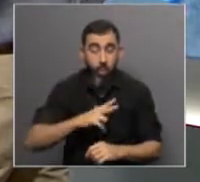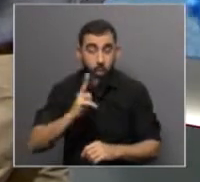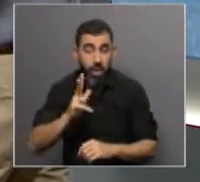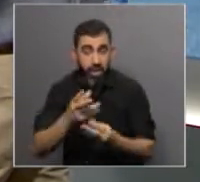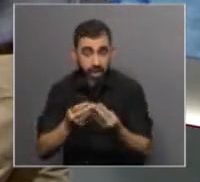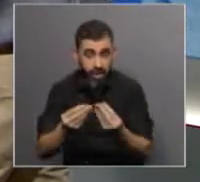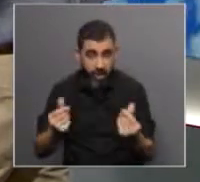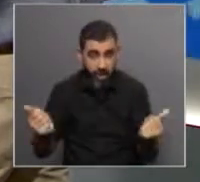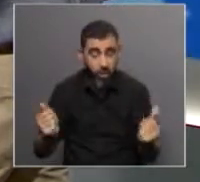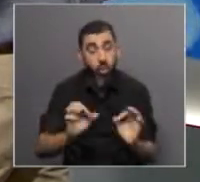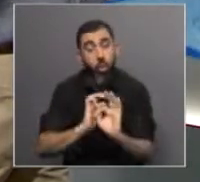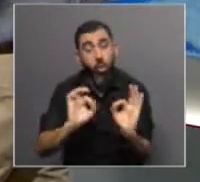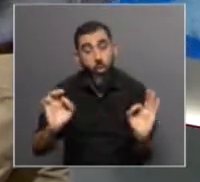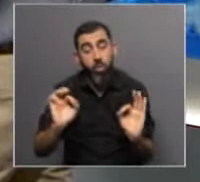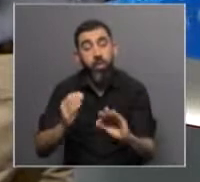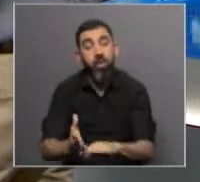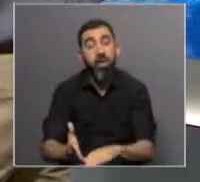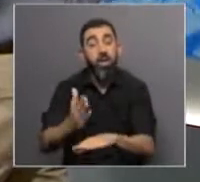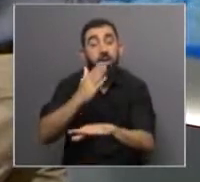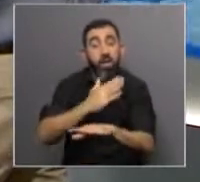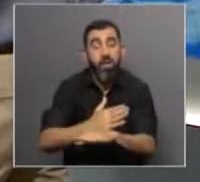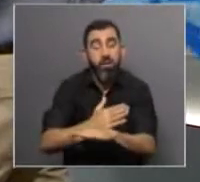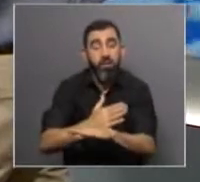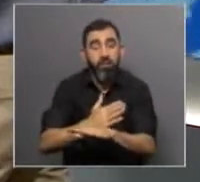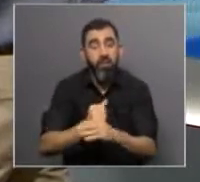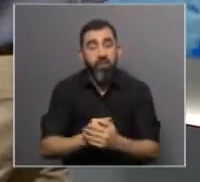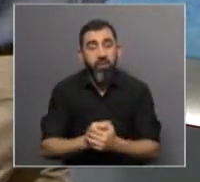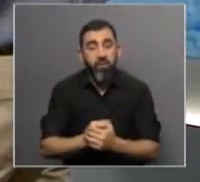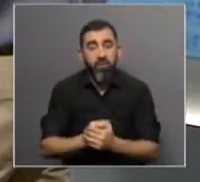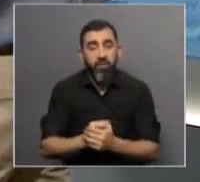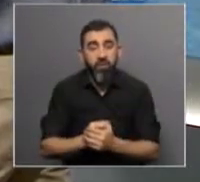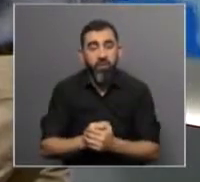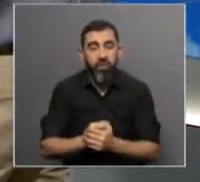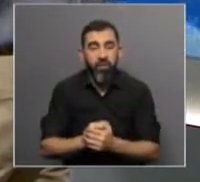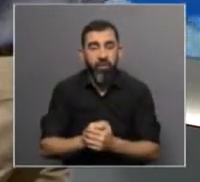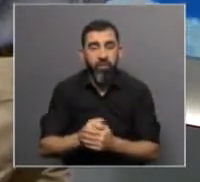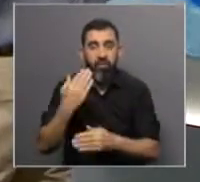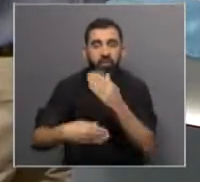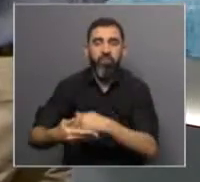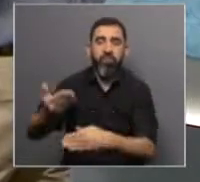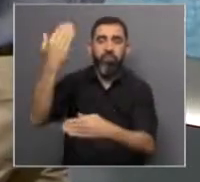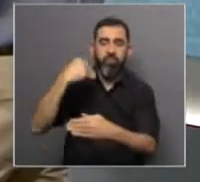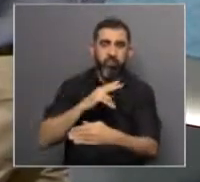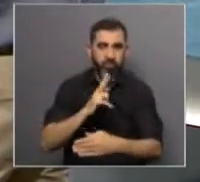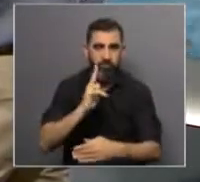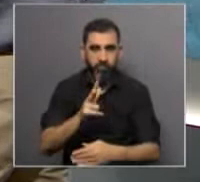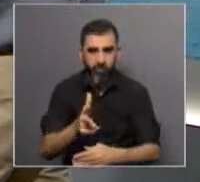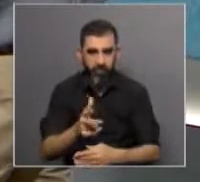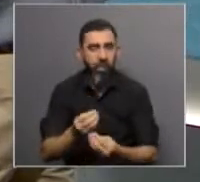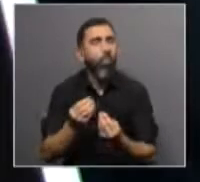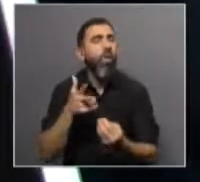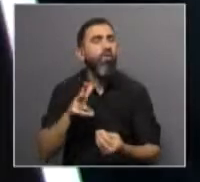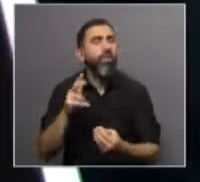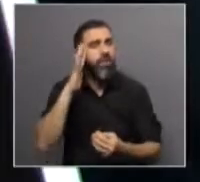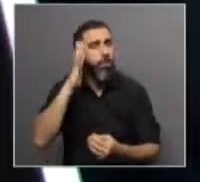ni antes del anteúltimo avance glacial. ¿De qué fecha estamos